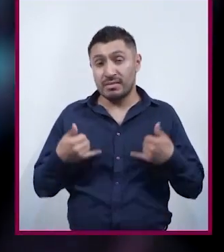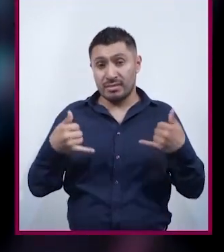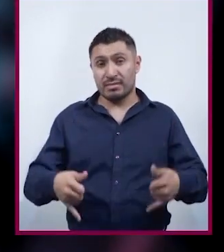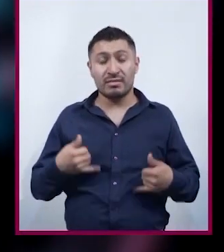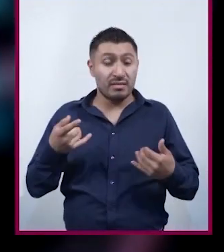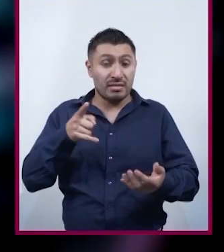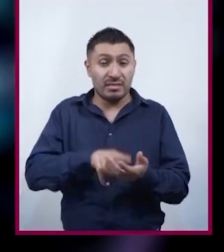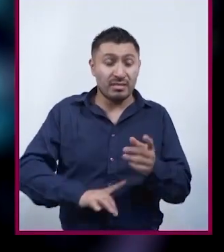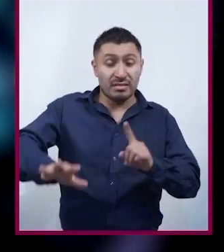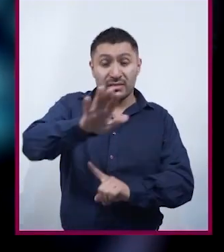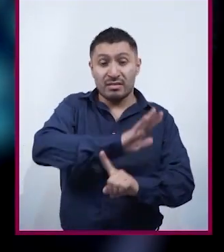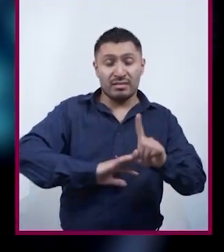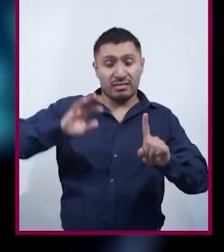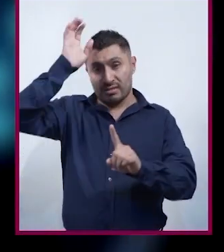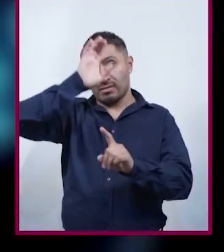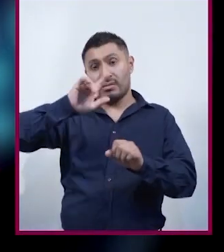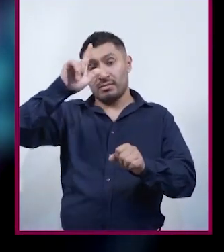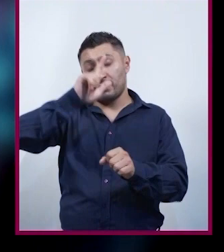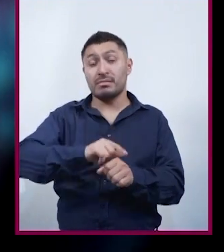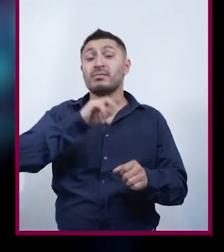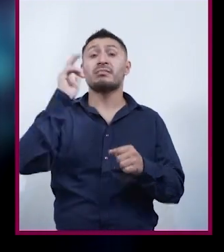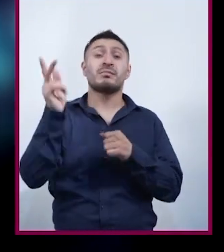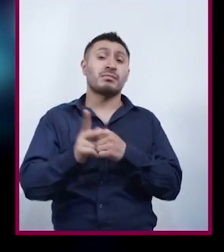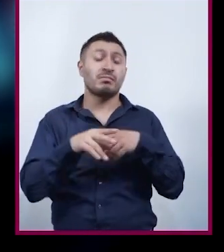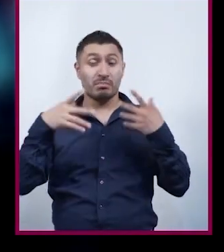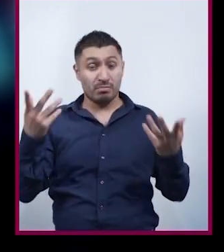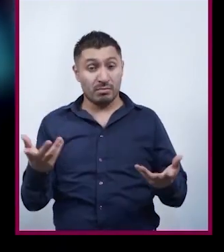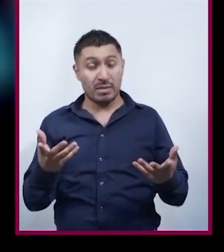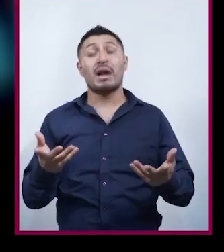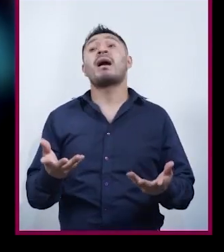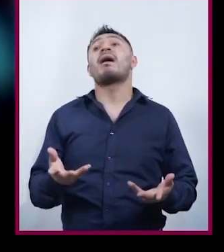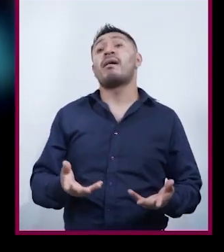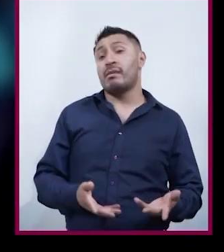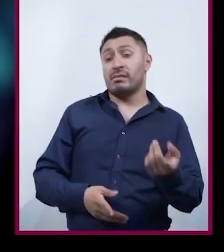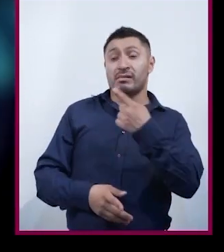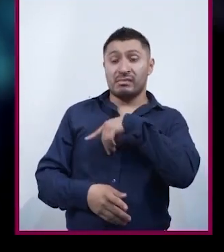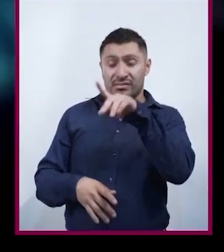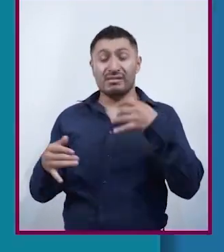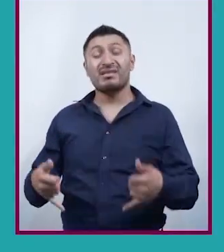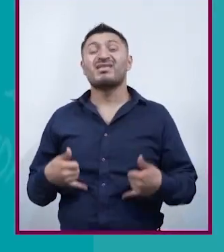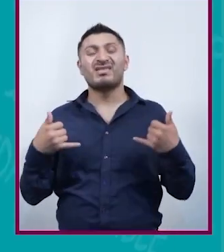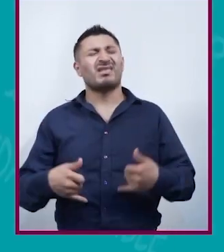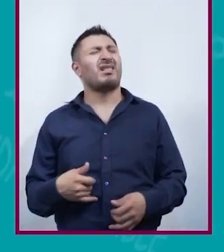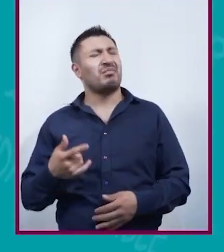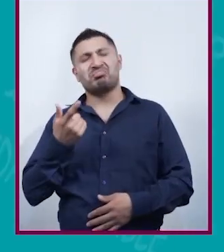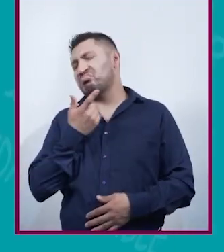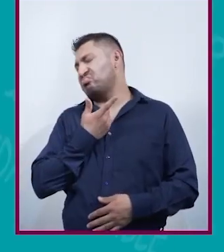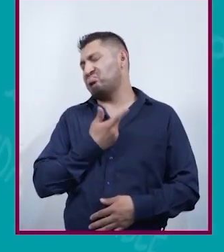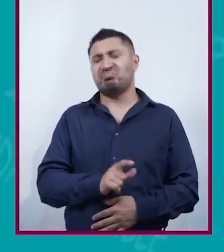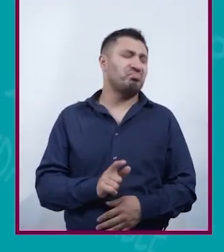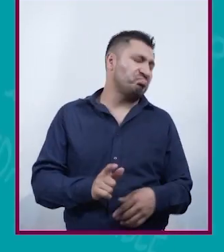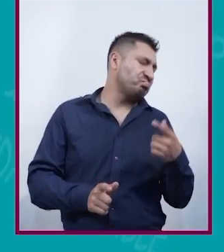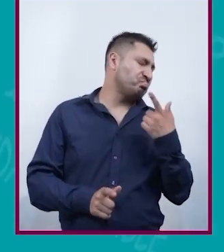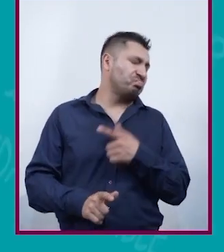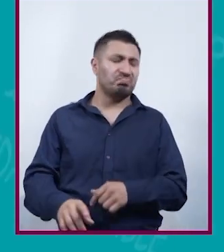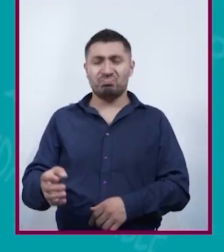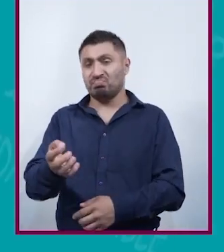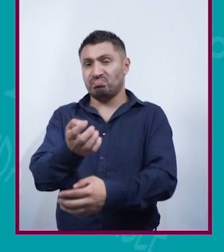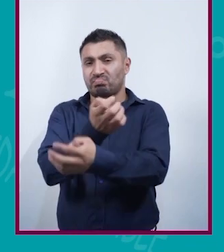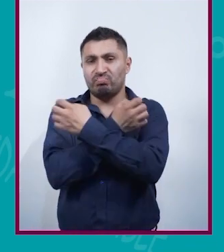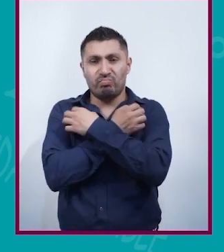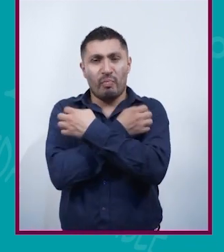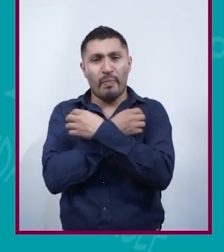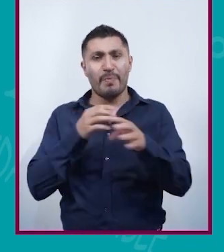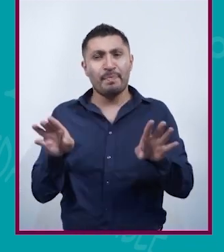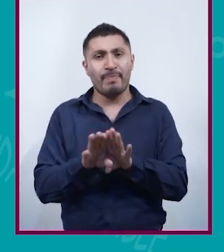¿Cuál es la importancia del Ateneo de la Juventud en el ámbito cultural del país? Eran jóvenes que estaban ya